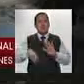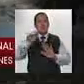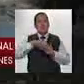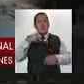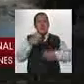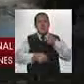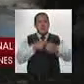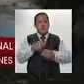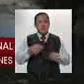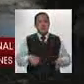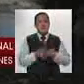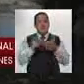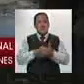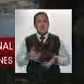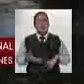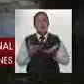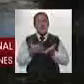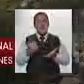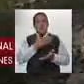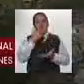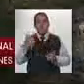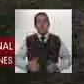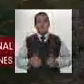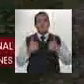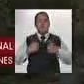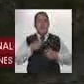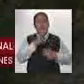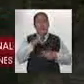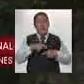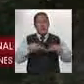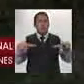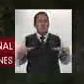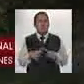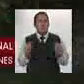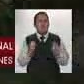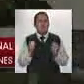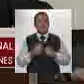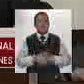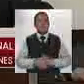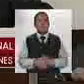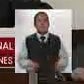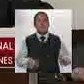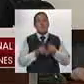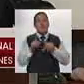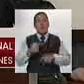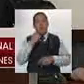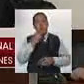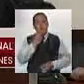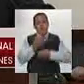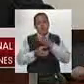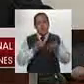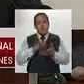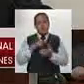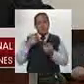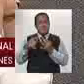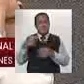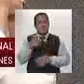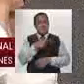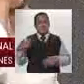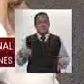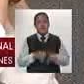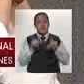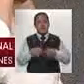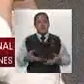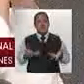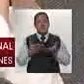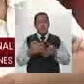inversión pública que contribuyan a mejorar las condiciones de riego en las zonas altoandinas. Bonjese informó que en las próximas semanas se